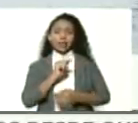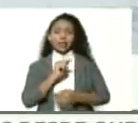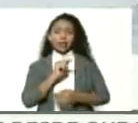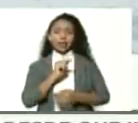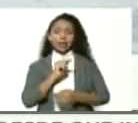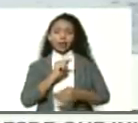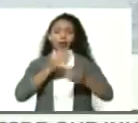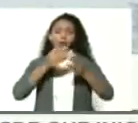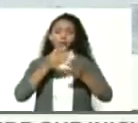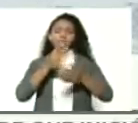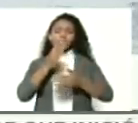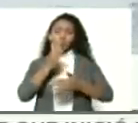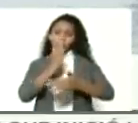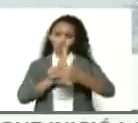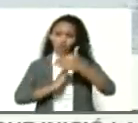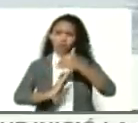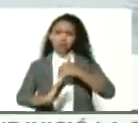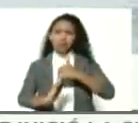noble